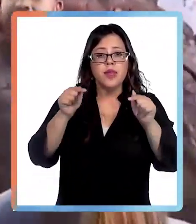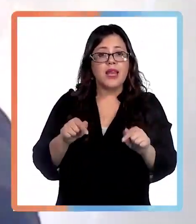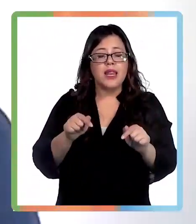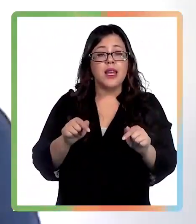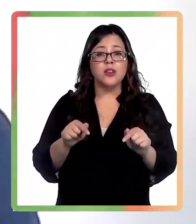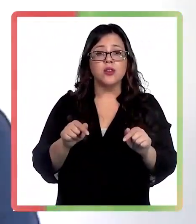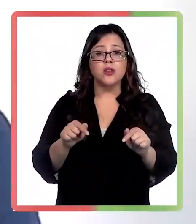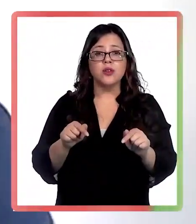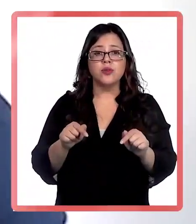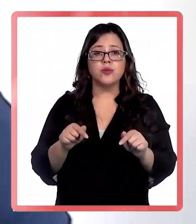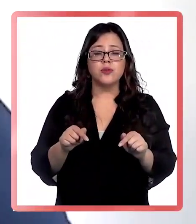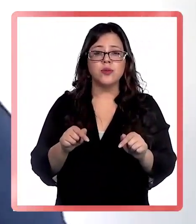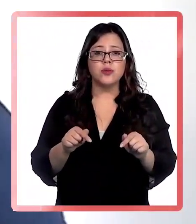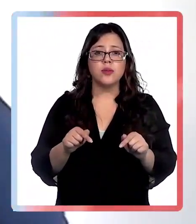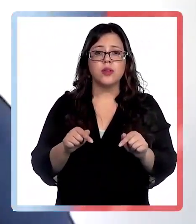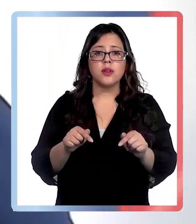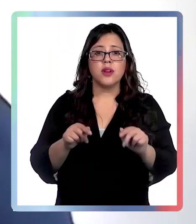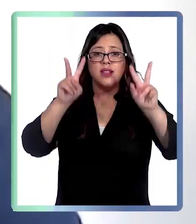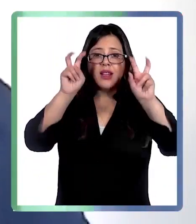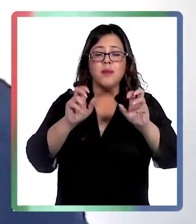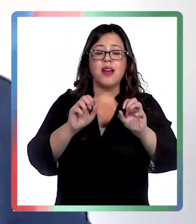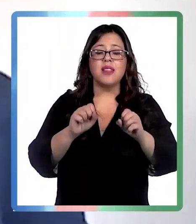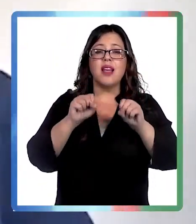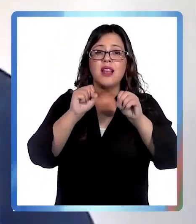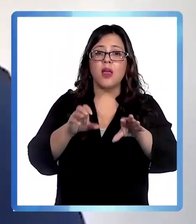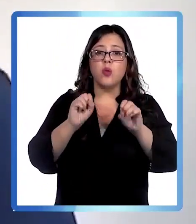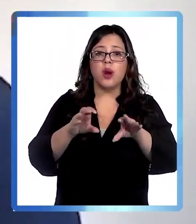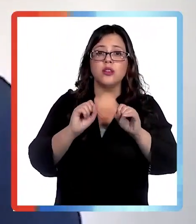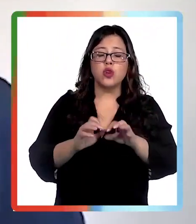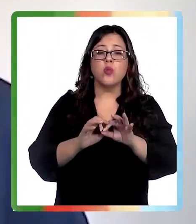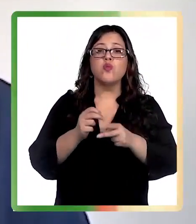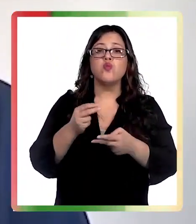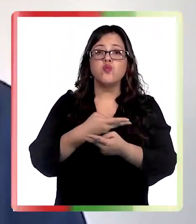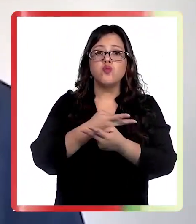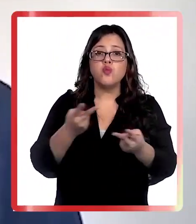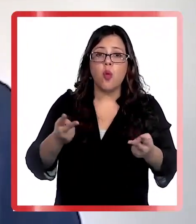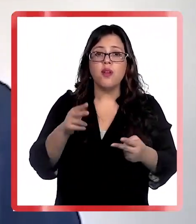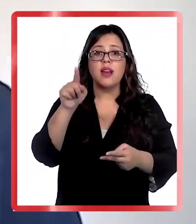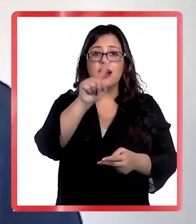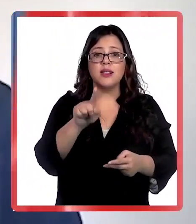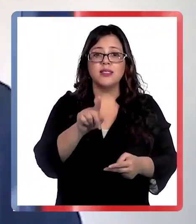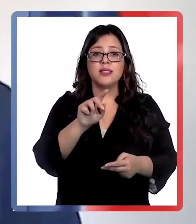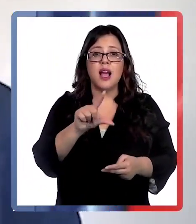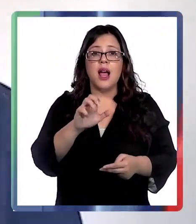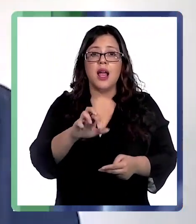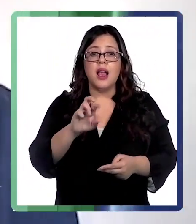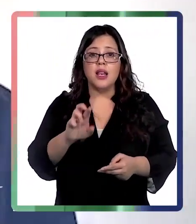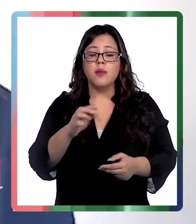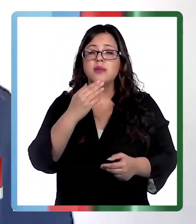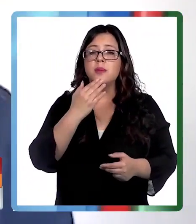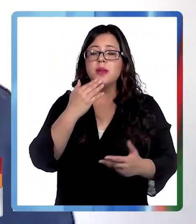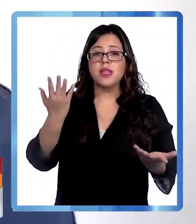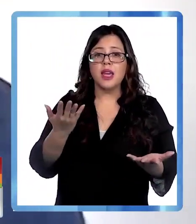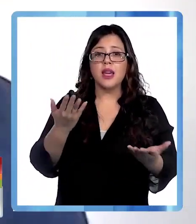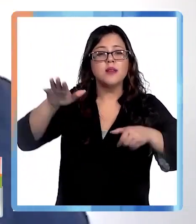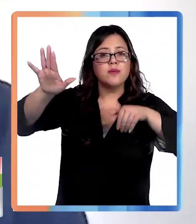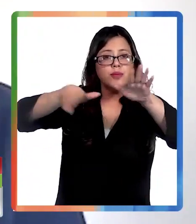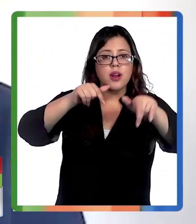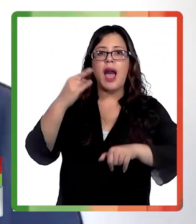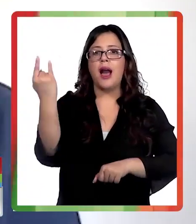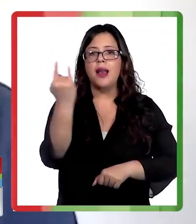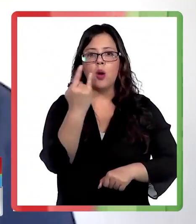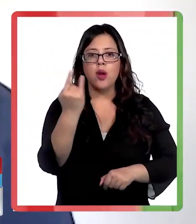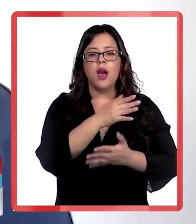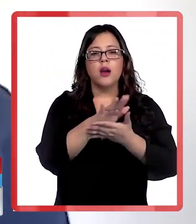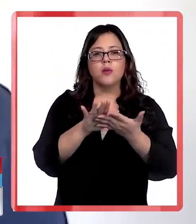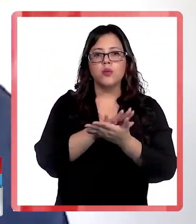en este sector que toma la educación pública, los SLEP, donde sobre todo también hay un llamado, por ejemplo, a